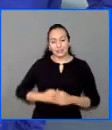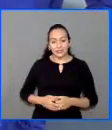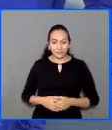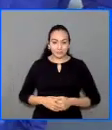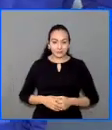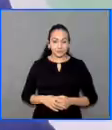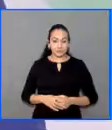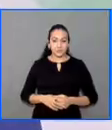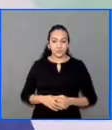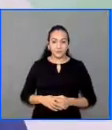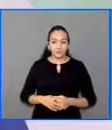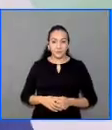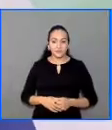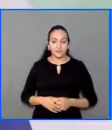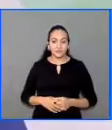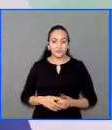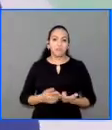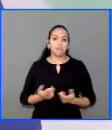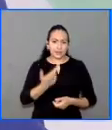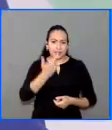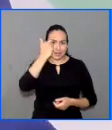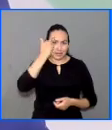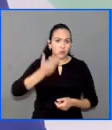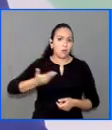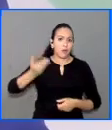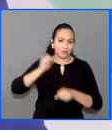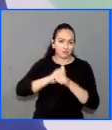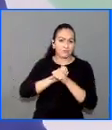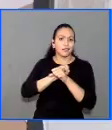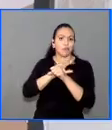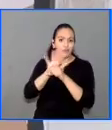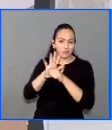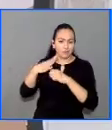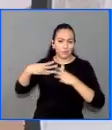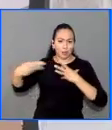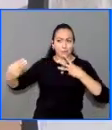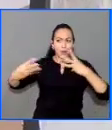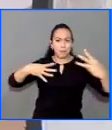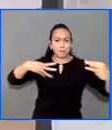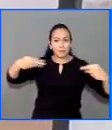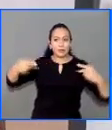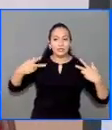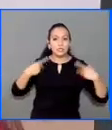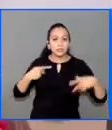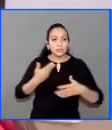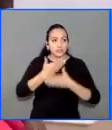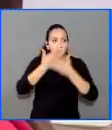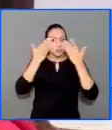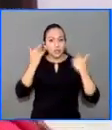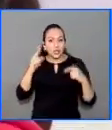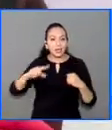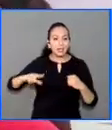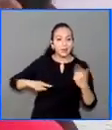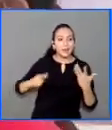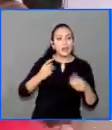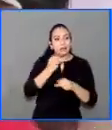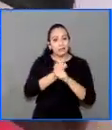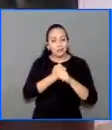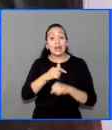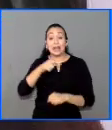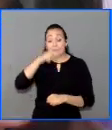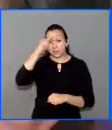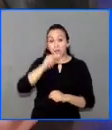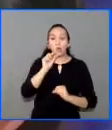Derivado de las enseñanzas que dejó tras de sí la pandemia de COVID-19, México se encuentra en la etapa de construcción de un